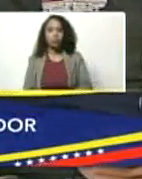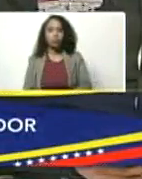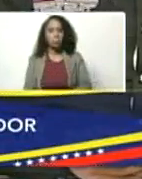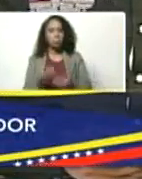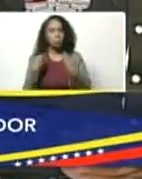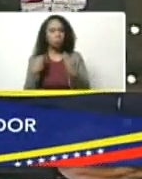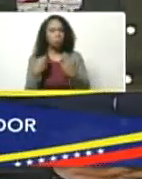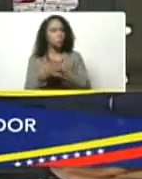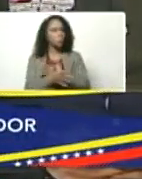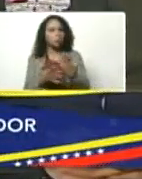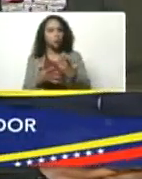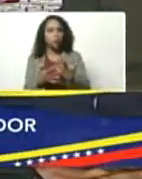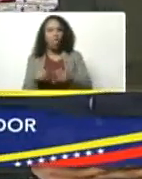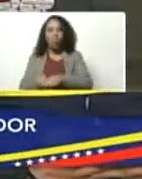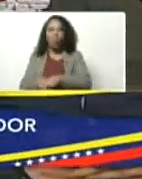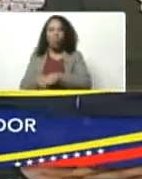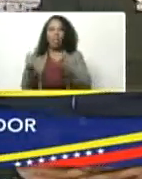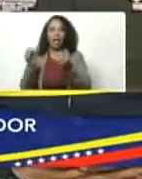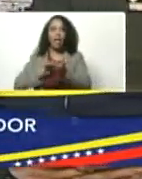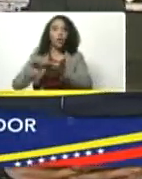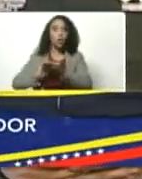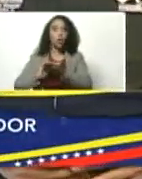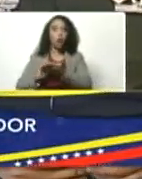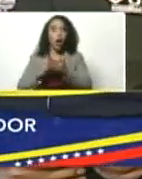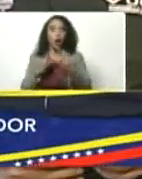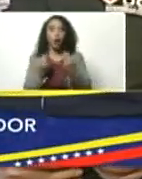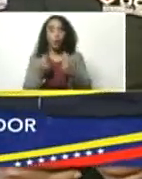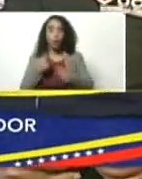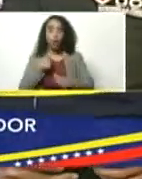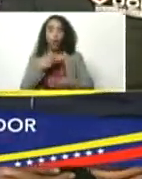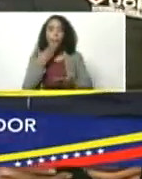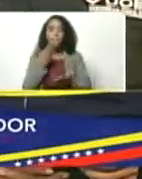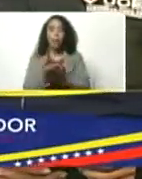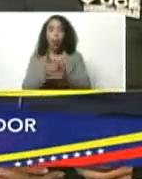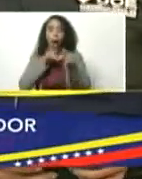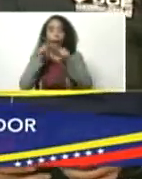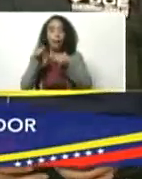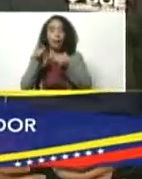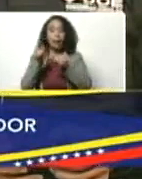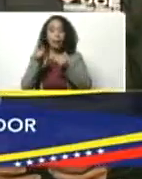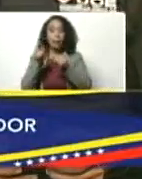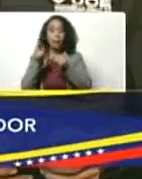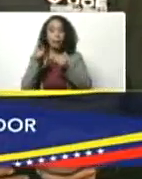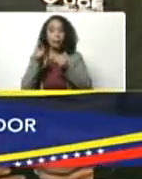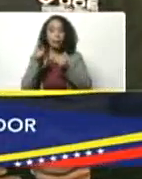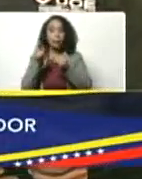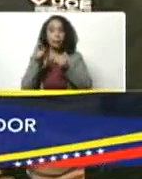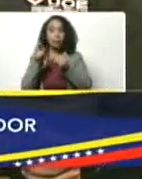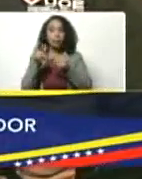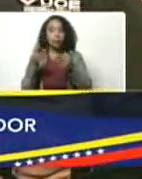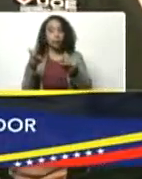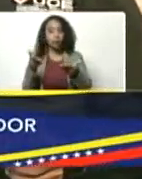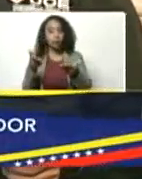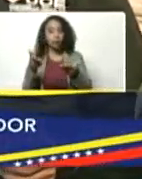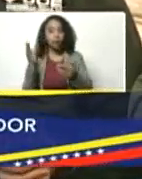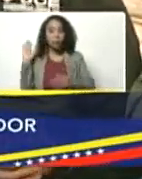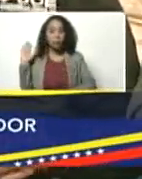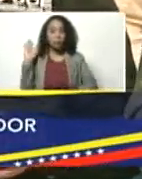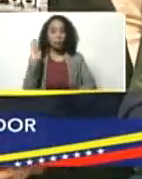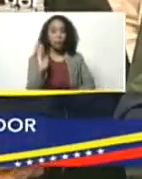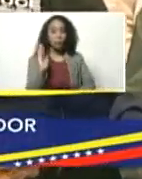para dañar la recuperación económica. Y yo le pido a aquellos que han